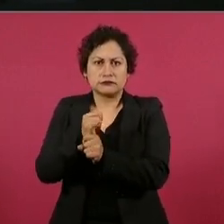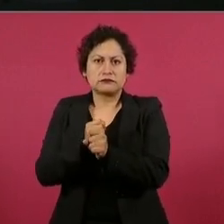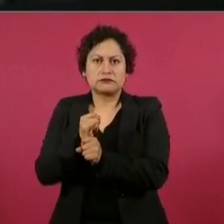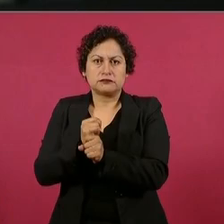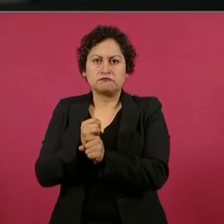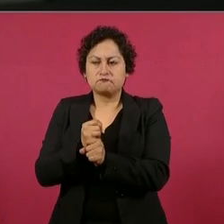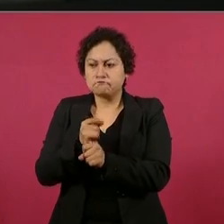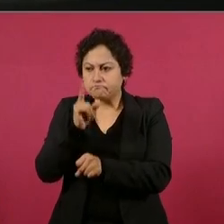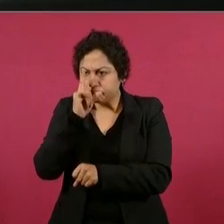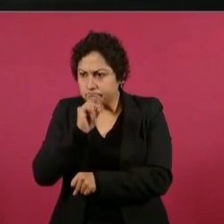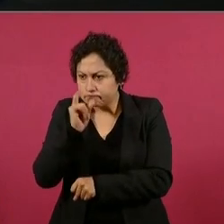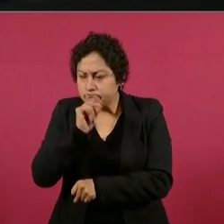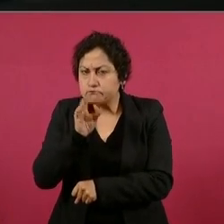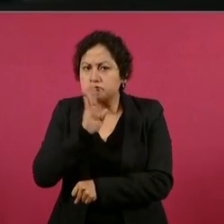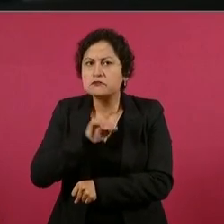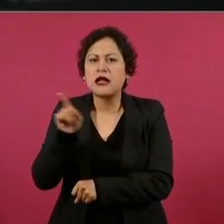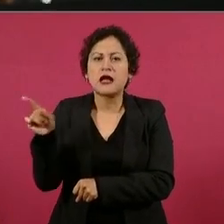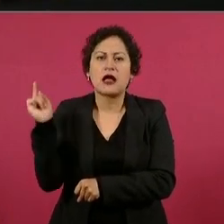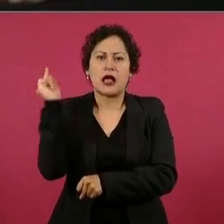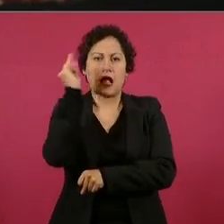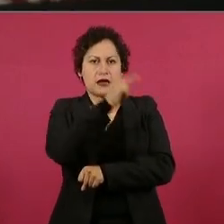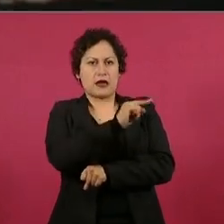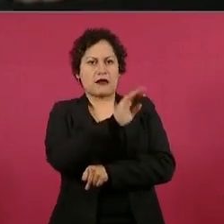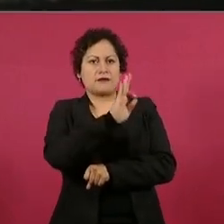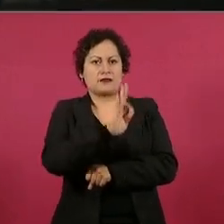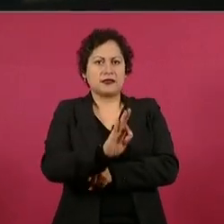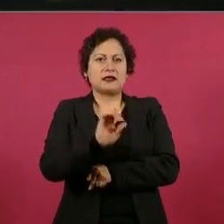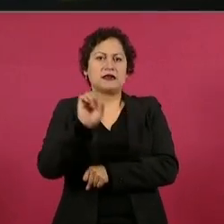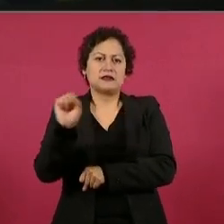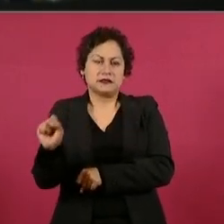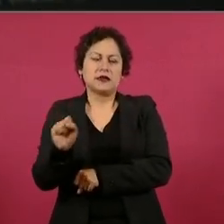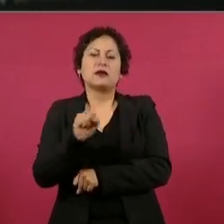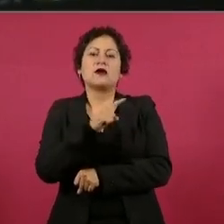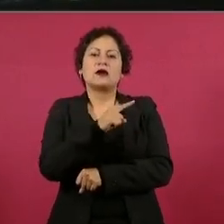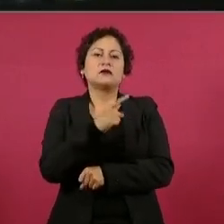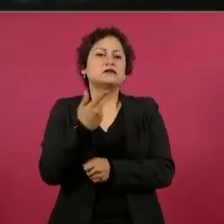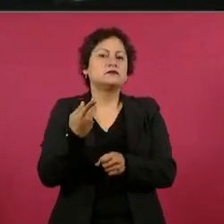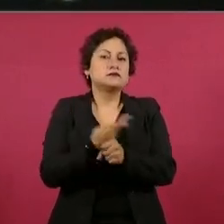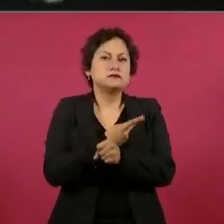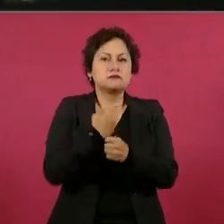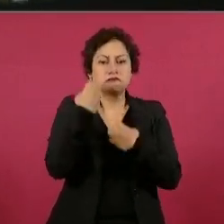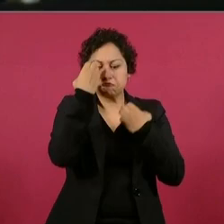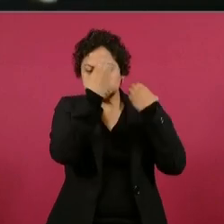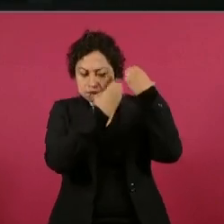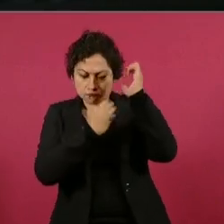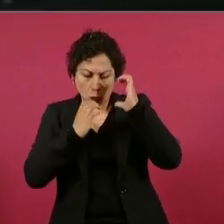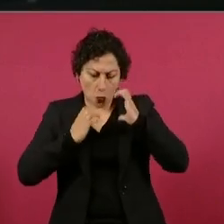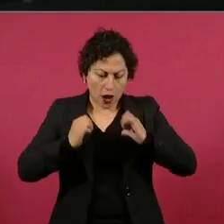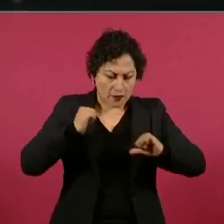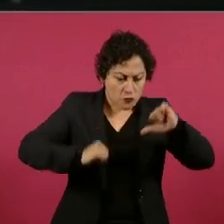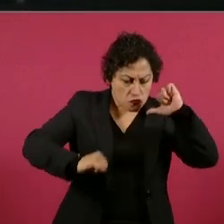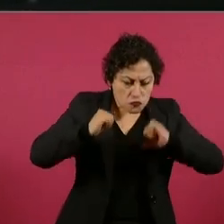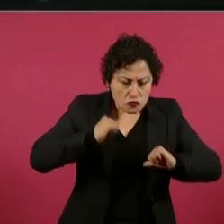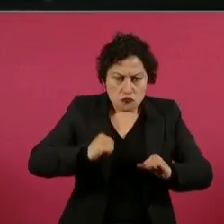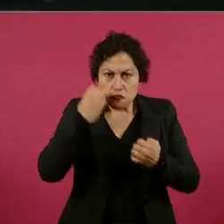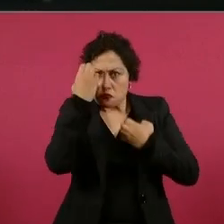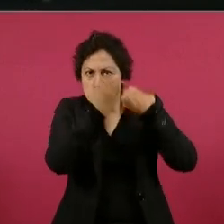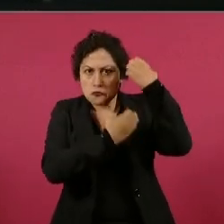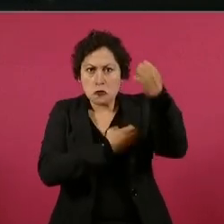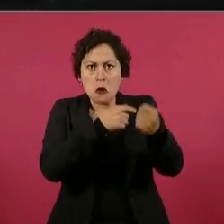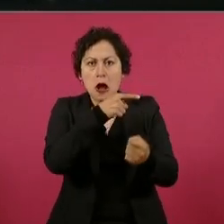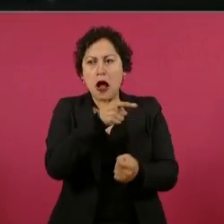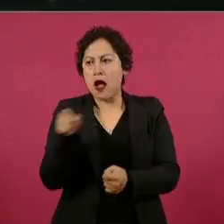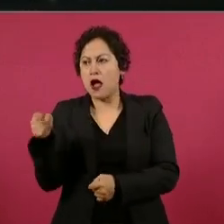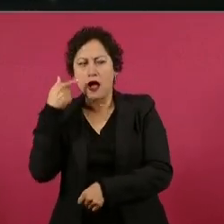Fiscalía precisamente de Sinaloa, el asunto de la necropsia, algunos errores al